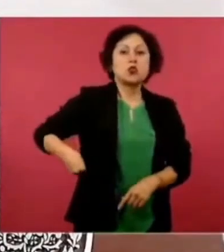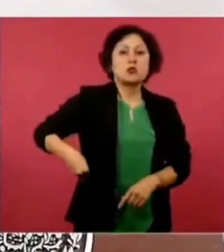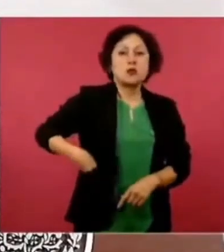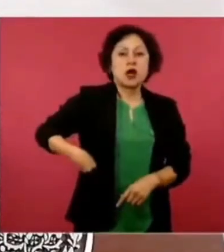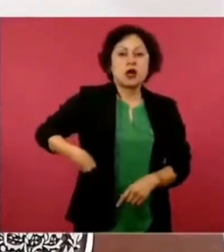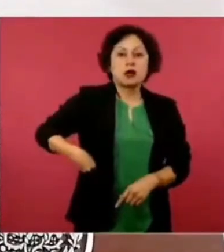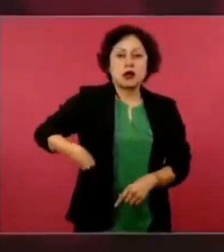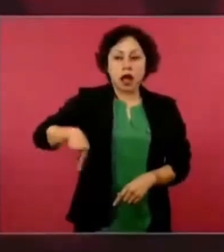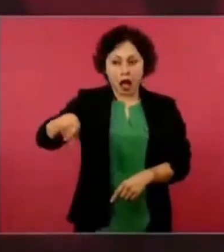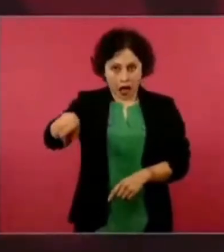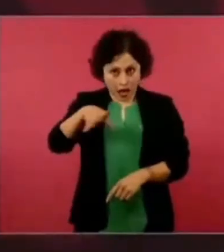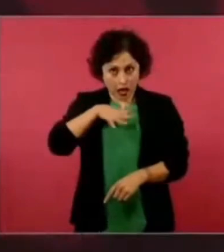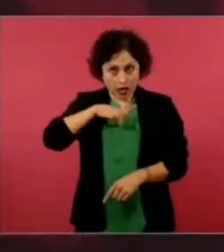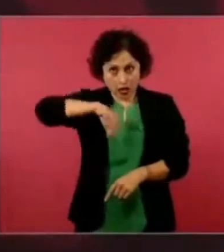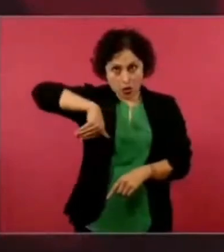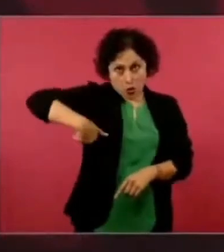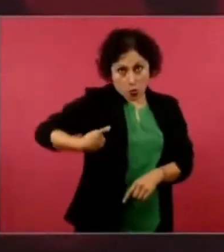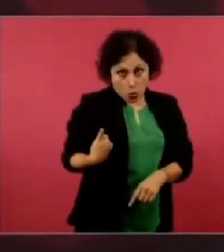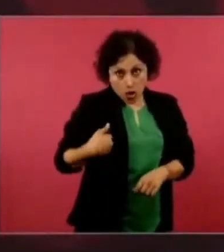teniendo las pruebas,